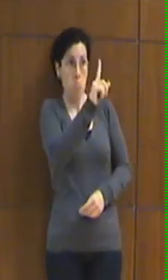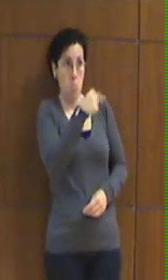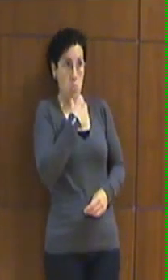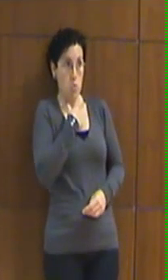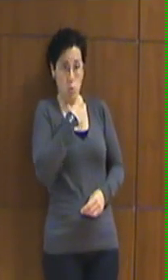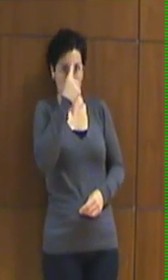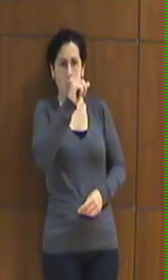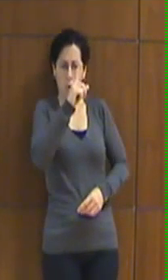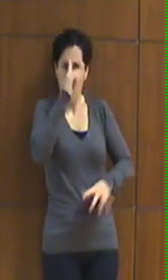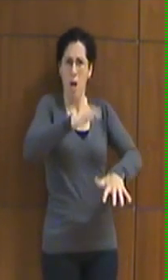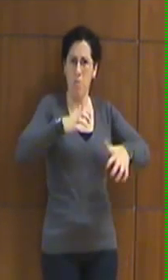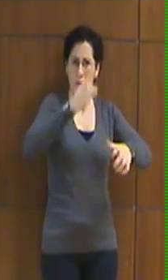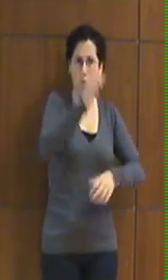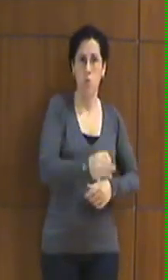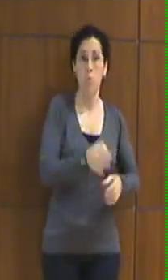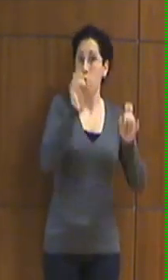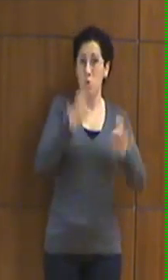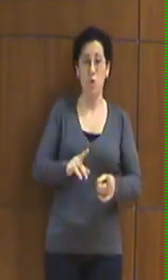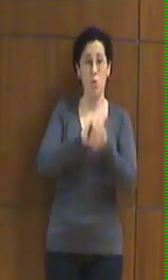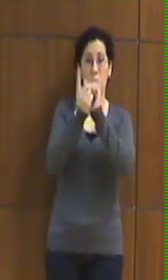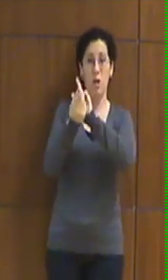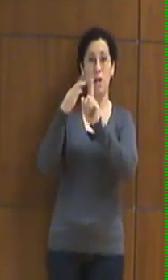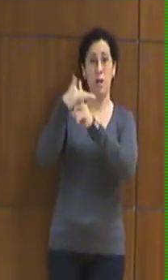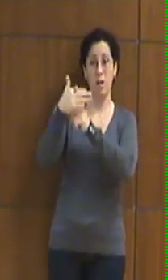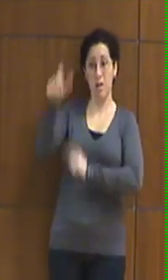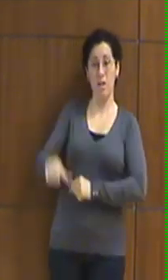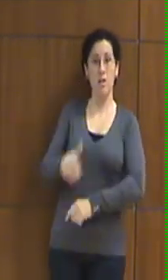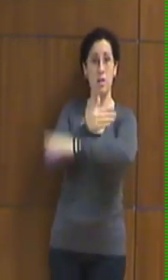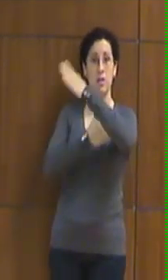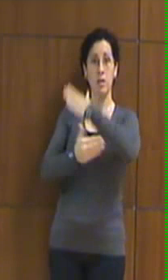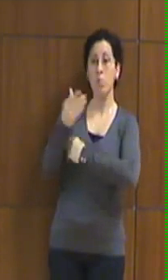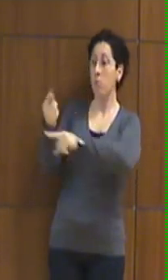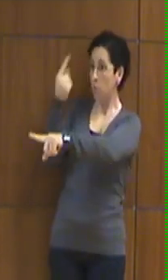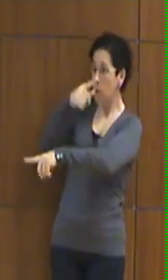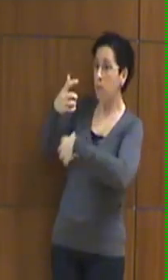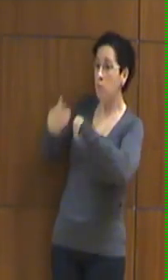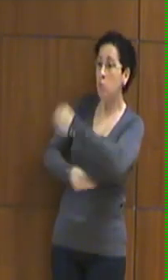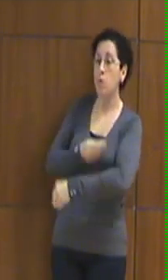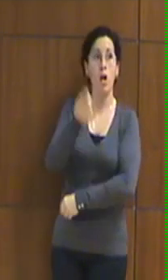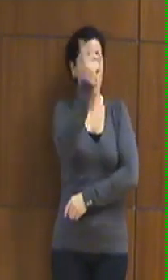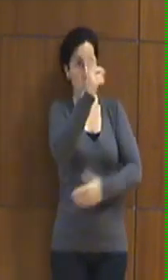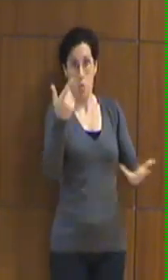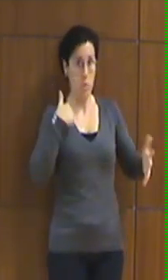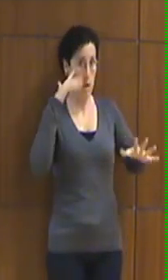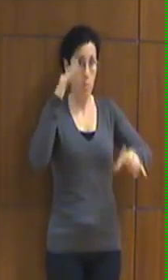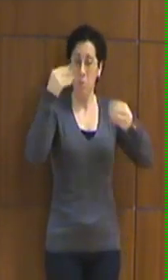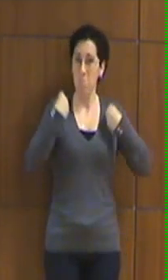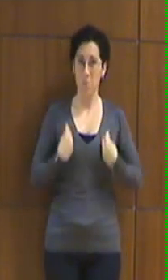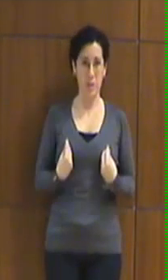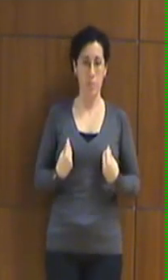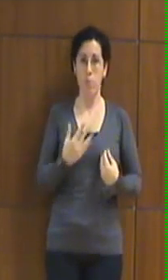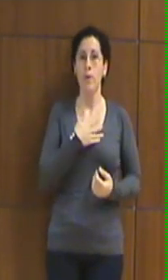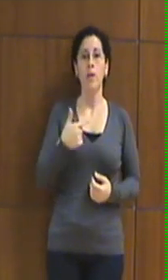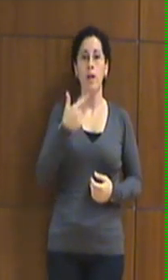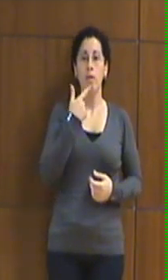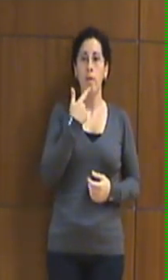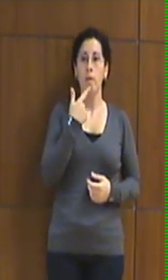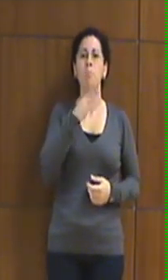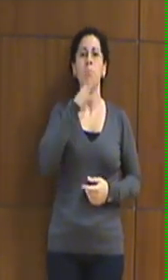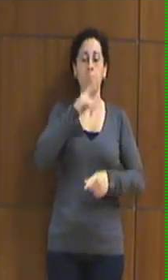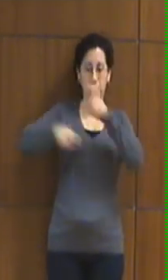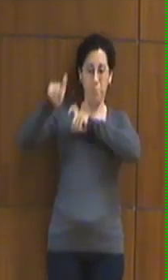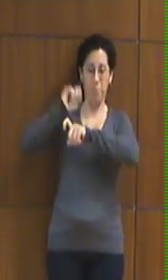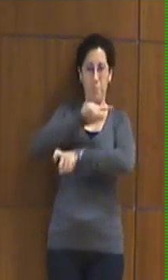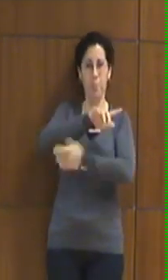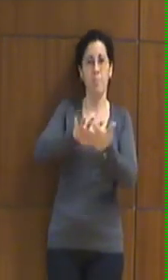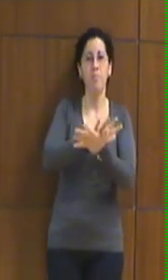cuando llega allí, ¿tú sabes utilizar esta máquina? No, pero te voy a enseñar a utilizarla, ¿no? Y volviendo un poco atrás, cuando has hablado de una serie de herramientas